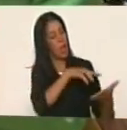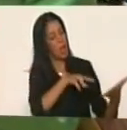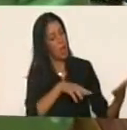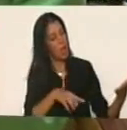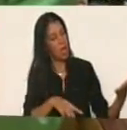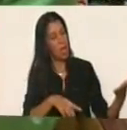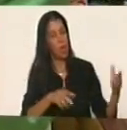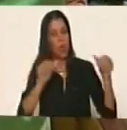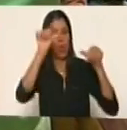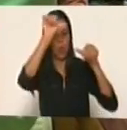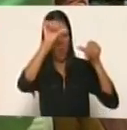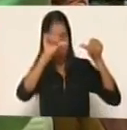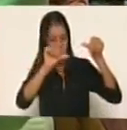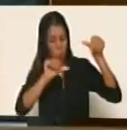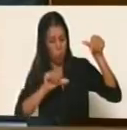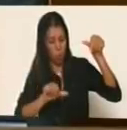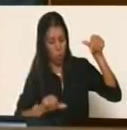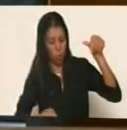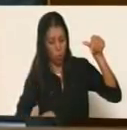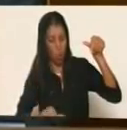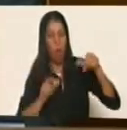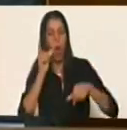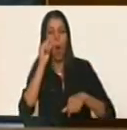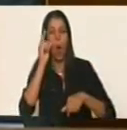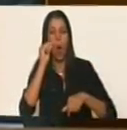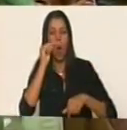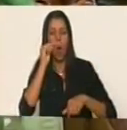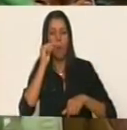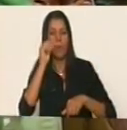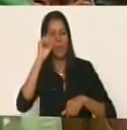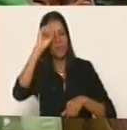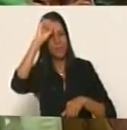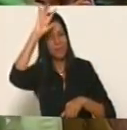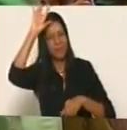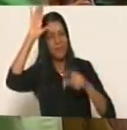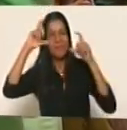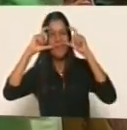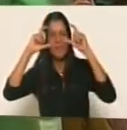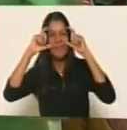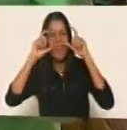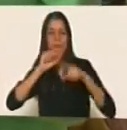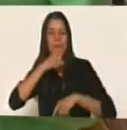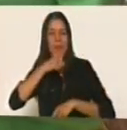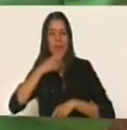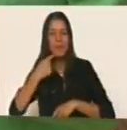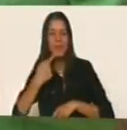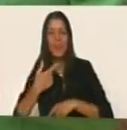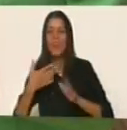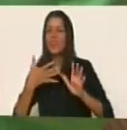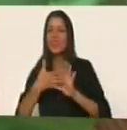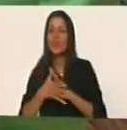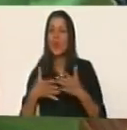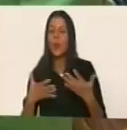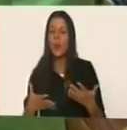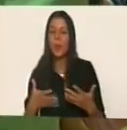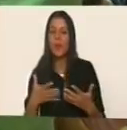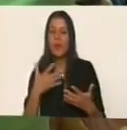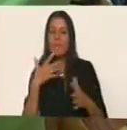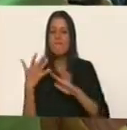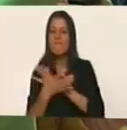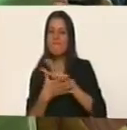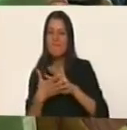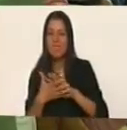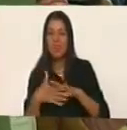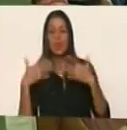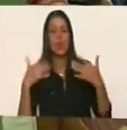de Albert Einstein, que a veces el comandante Chávez citaba, ¿no? Que hablaba de las crisis. No no lo voy a leer todo porque es un